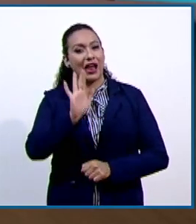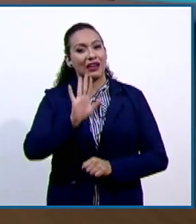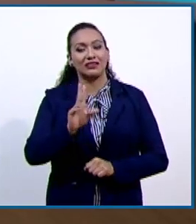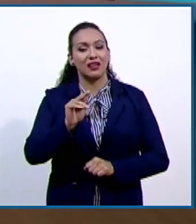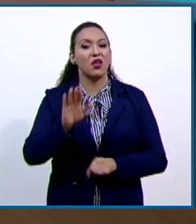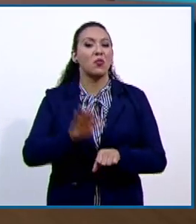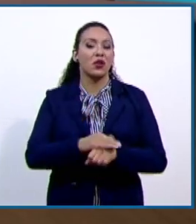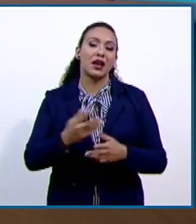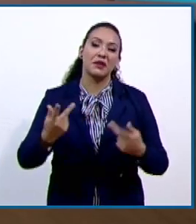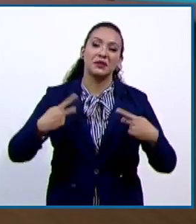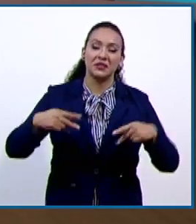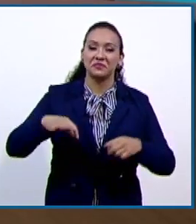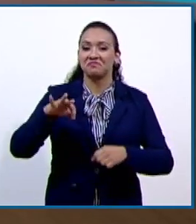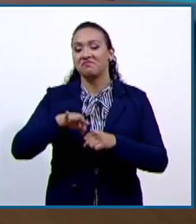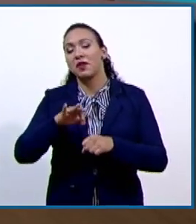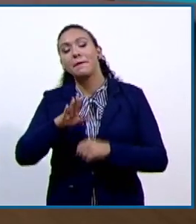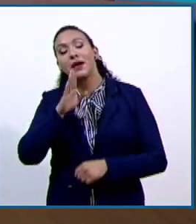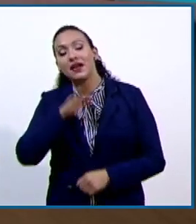el populismo.